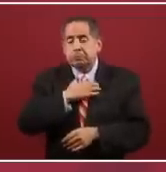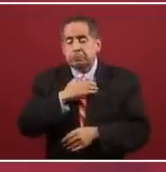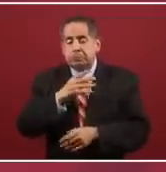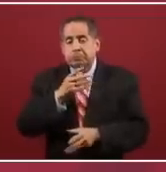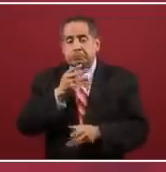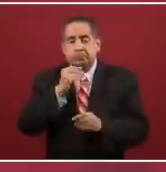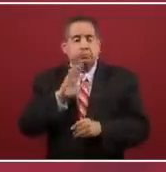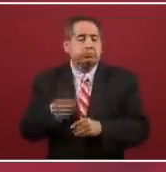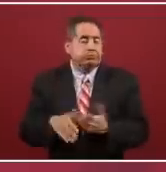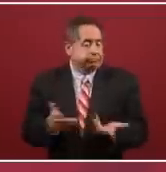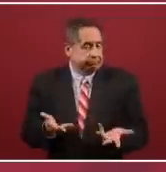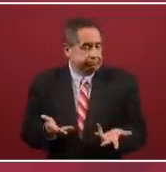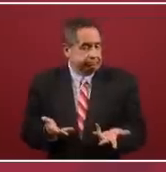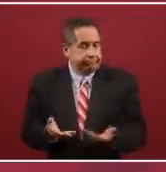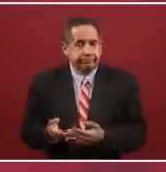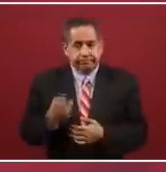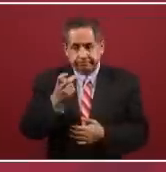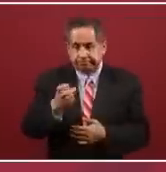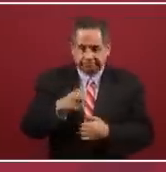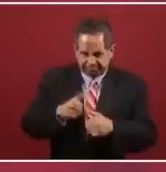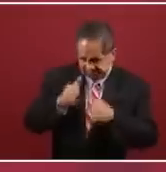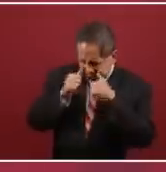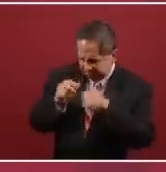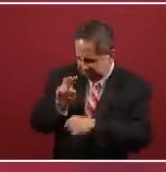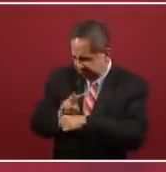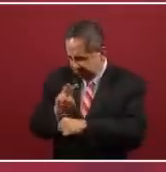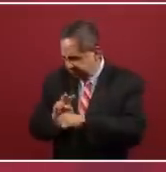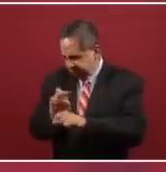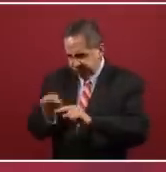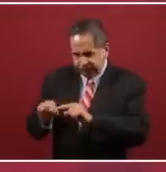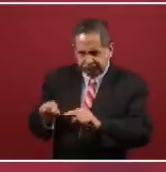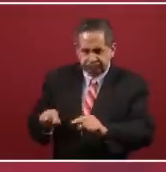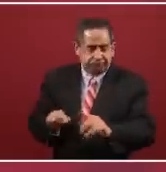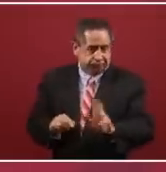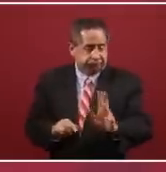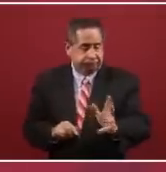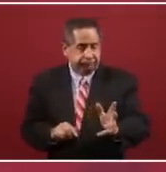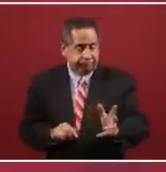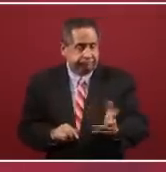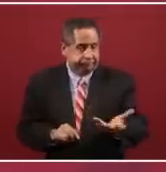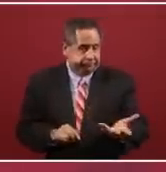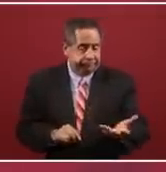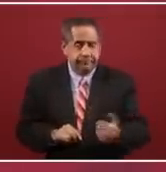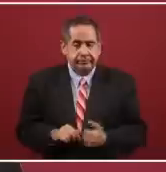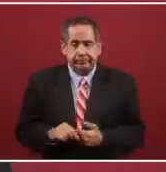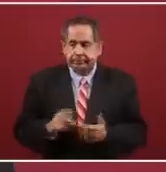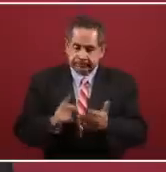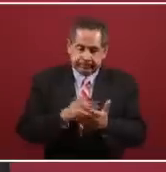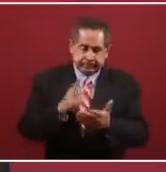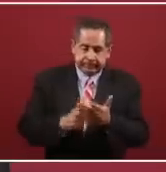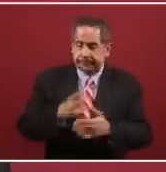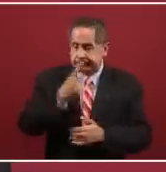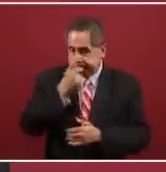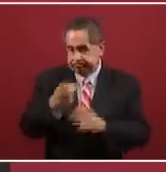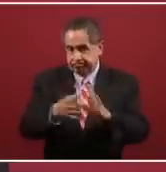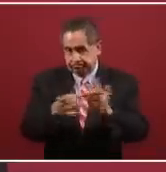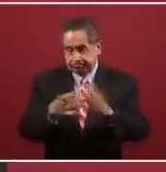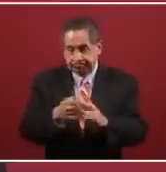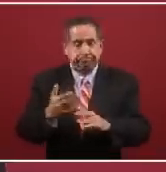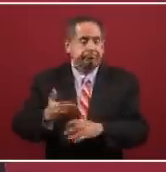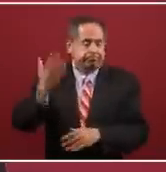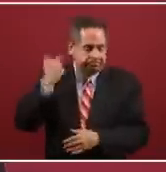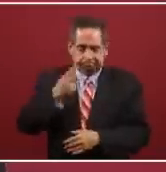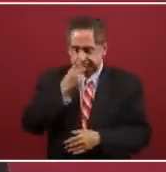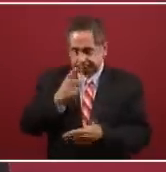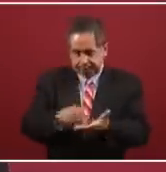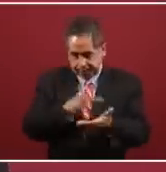Entonces, sobre eso estamos. Y lo he dicho aquí antes y